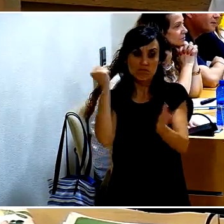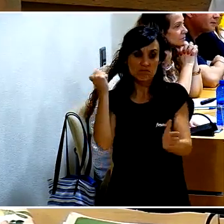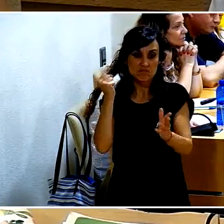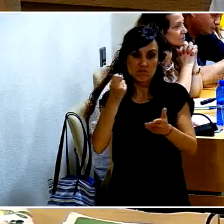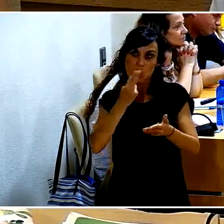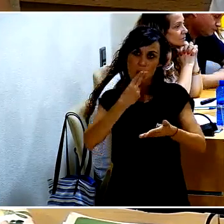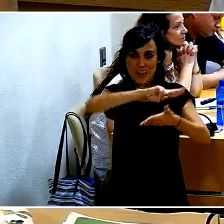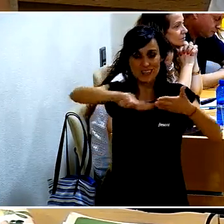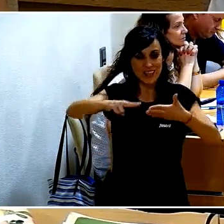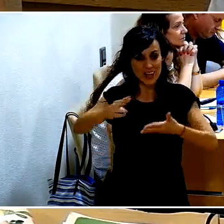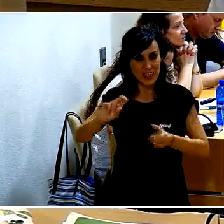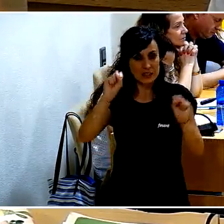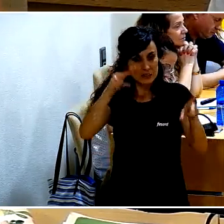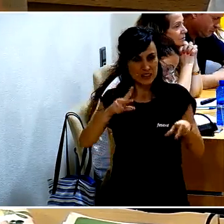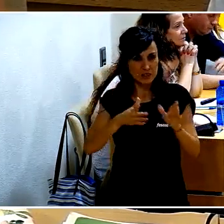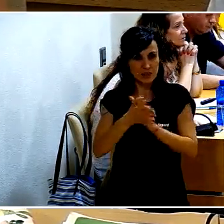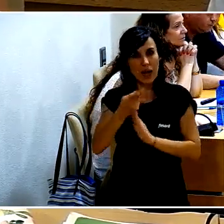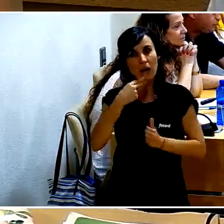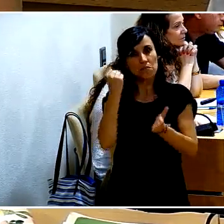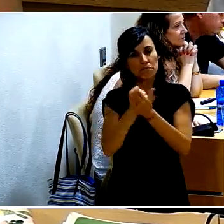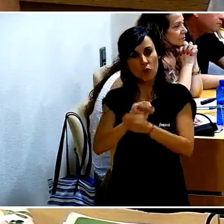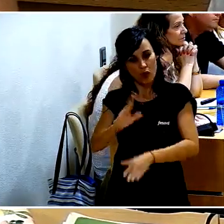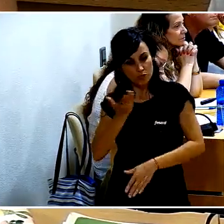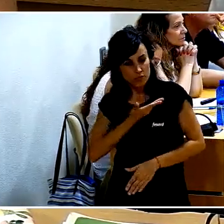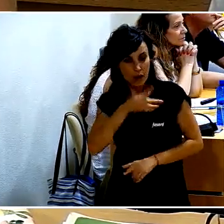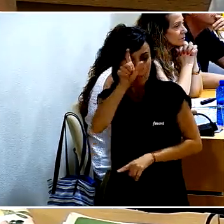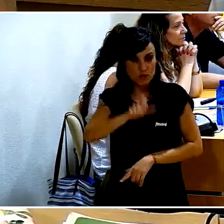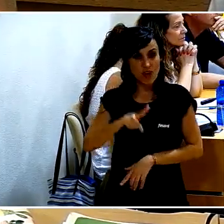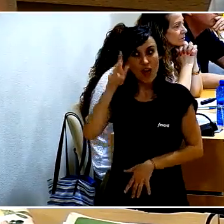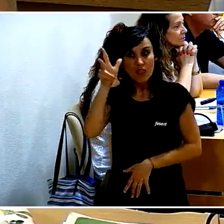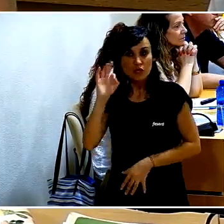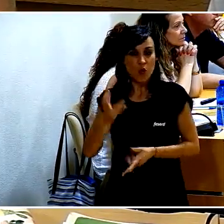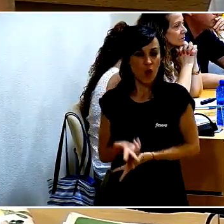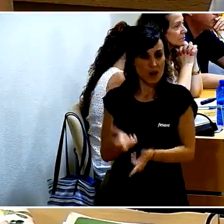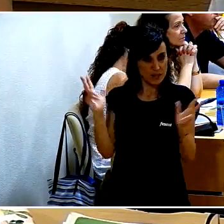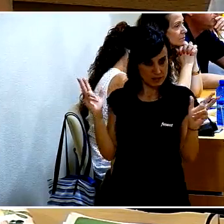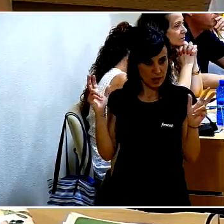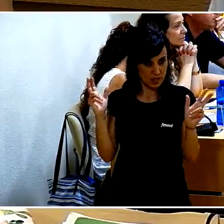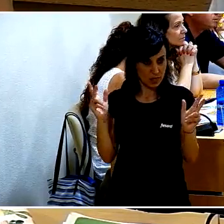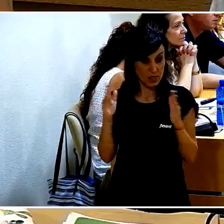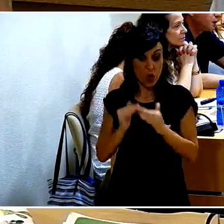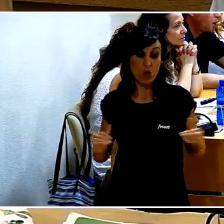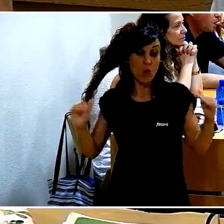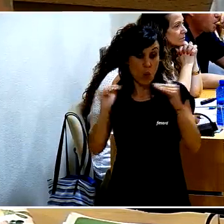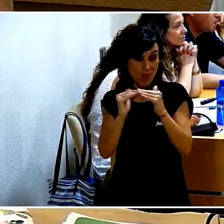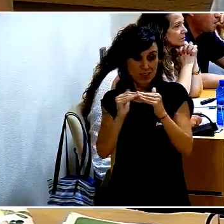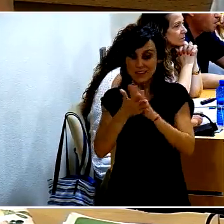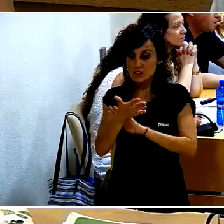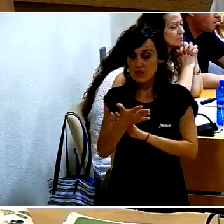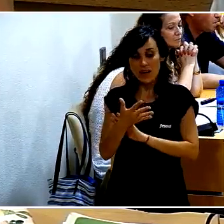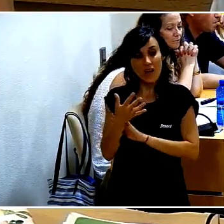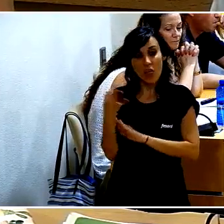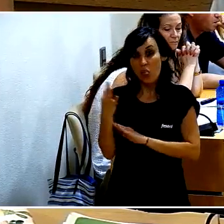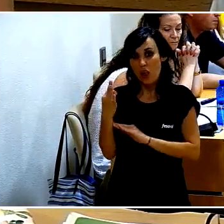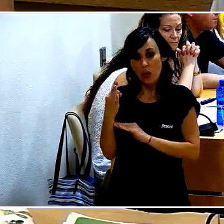etiquetas agredan a la persona, al derecho y a la libertad. Y la igualdad debe permanecer en